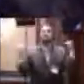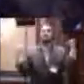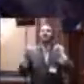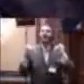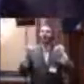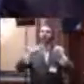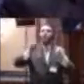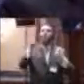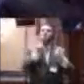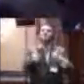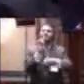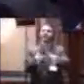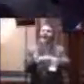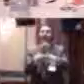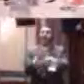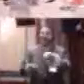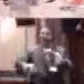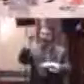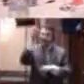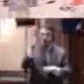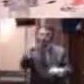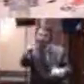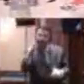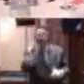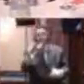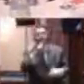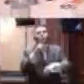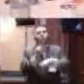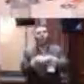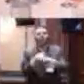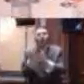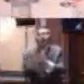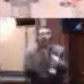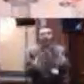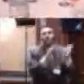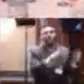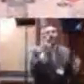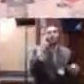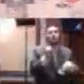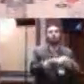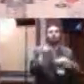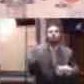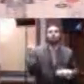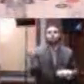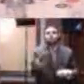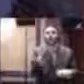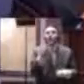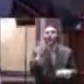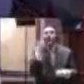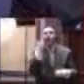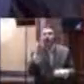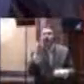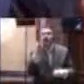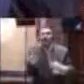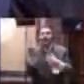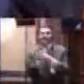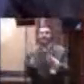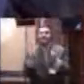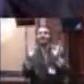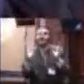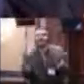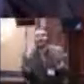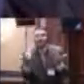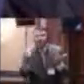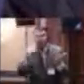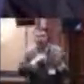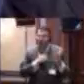rápido y mejor si tenemos democracia. De eso yo no tengo la menor duda. Pero no le pidamos a la democracia, y eso nos pasó